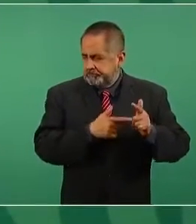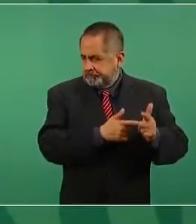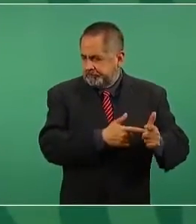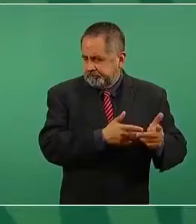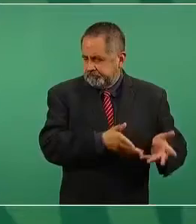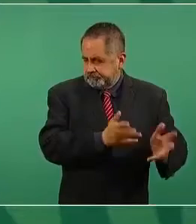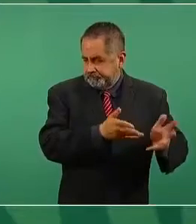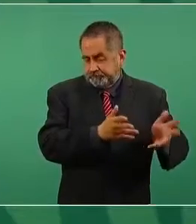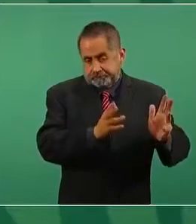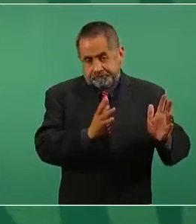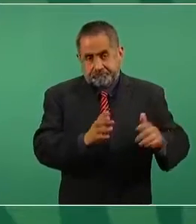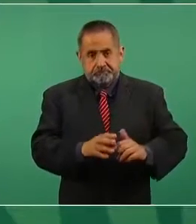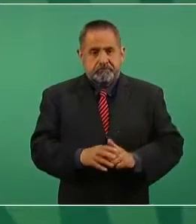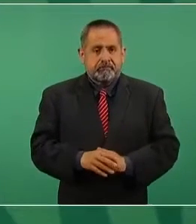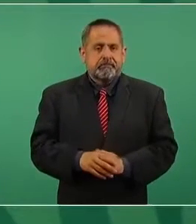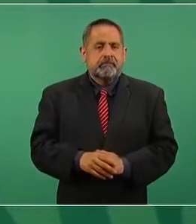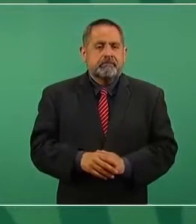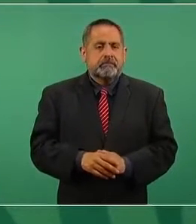afectar